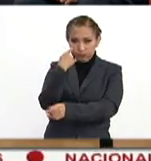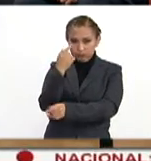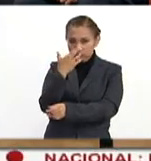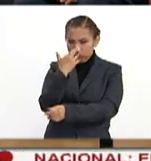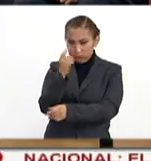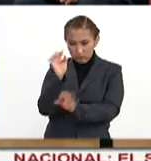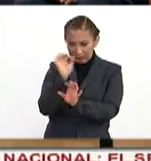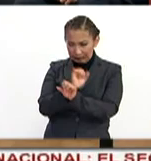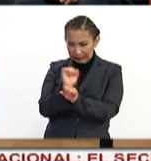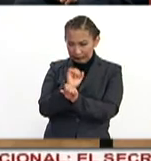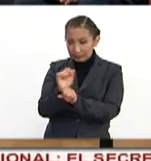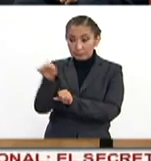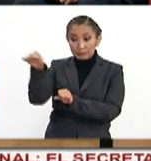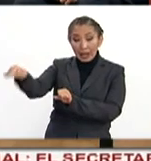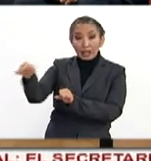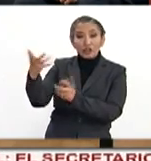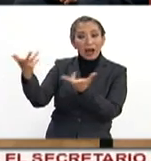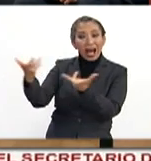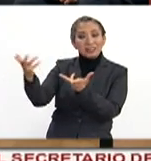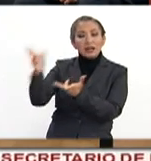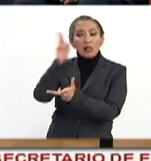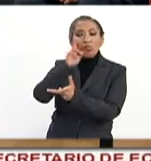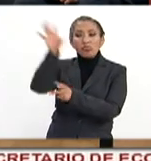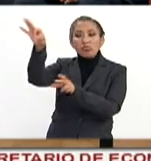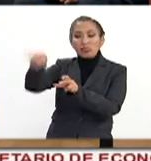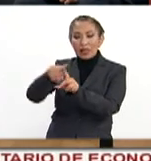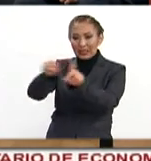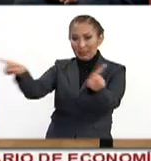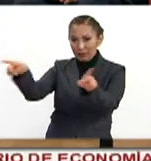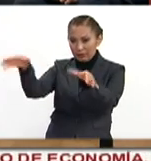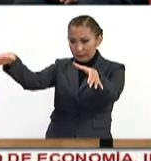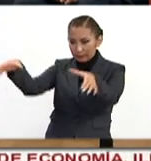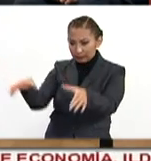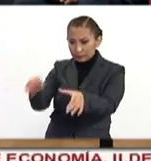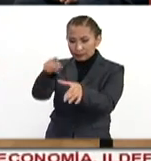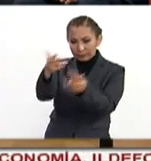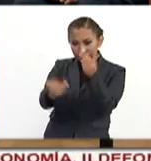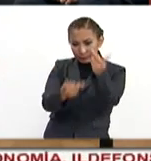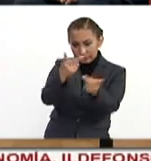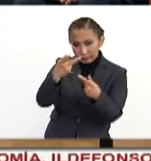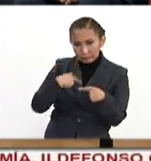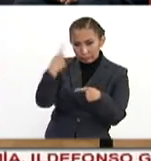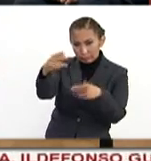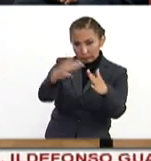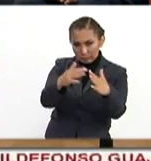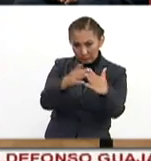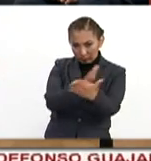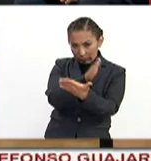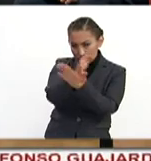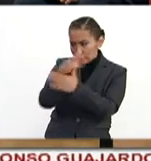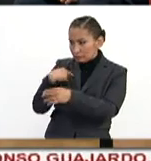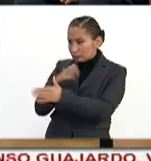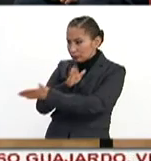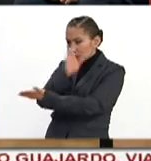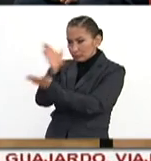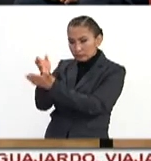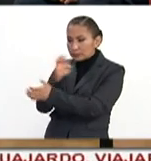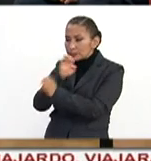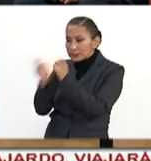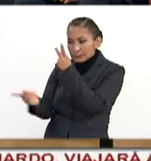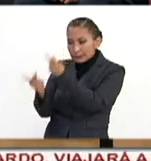sencilla. Ellos hacen una muestra mixta en la que entrevistan gente en sus hogares y gente